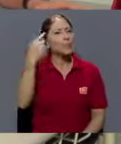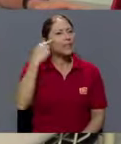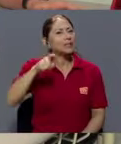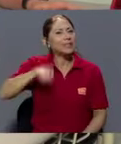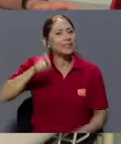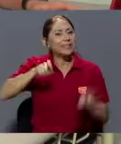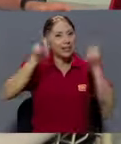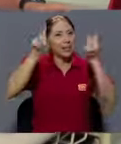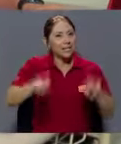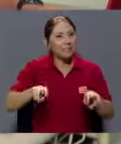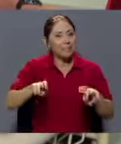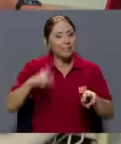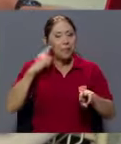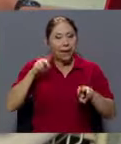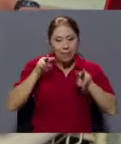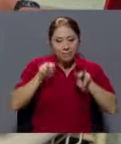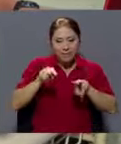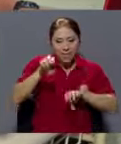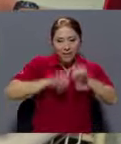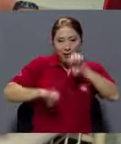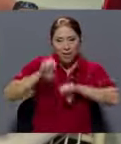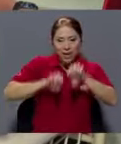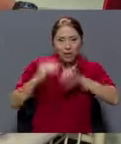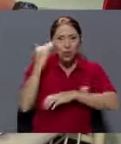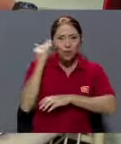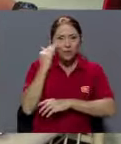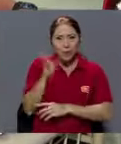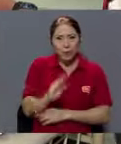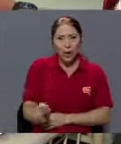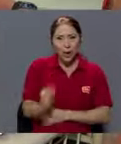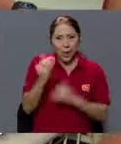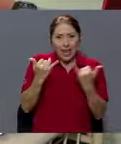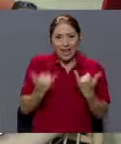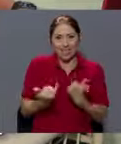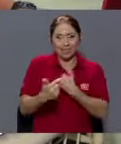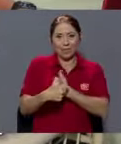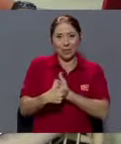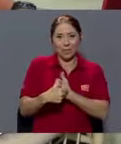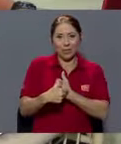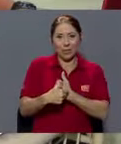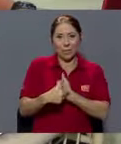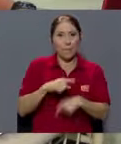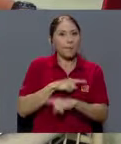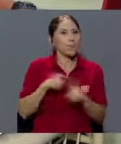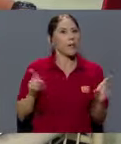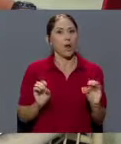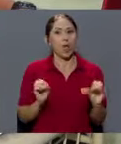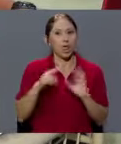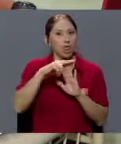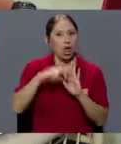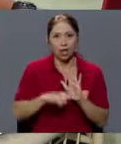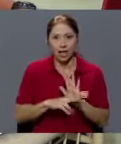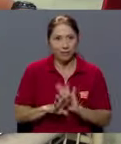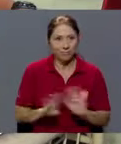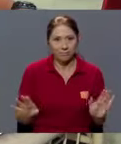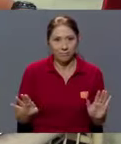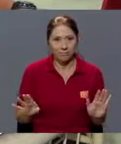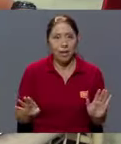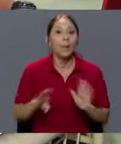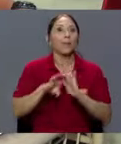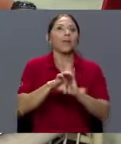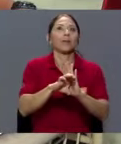examen es necesario para poder evaluar el conocimiento de la juventud en este momento, pero sin nota. O